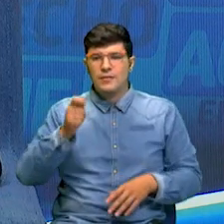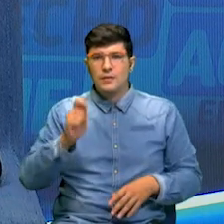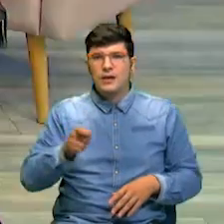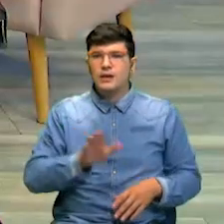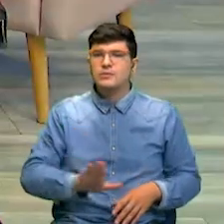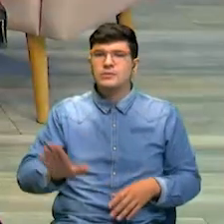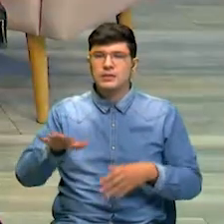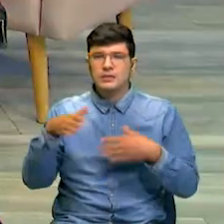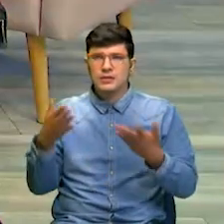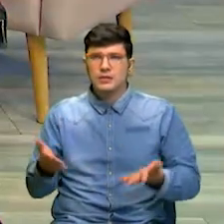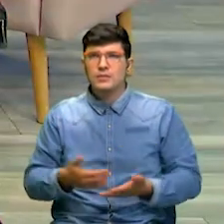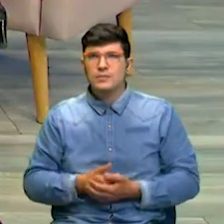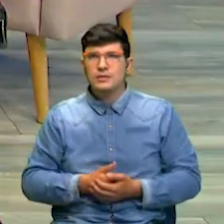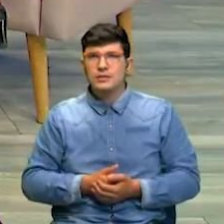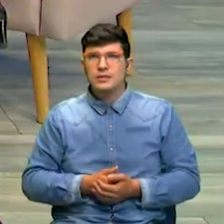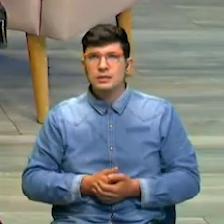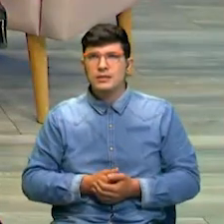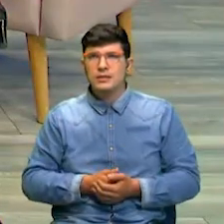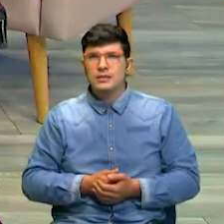están?